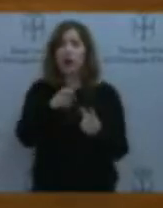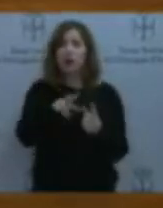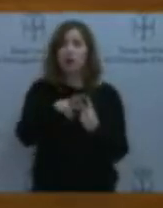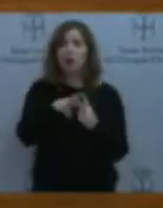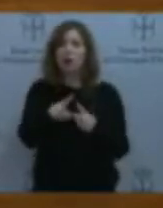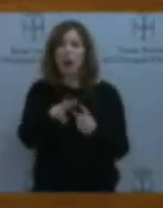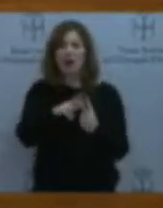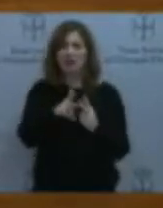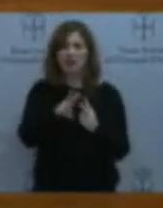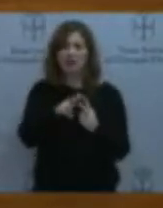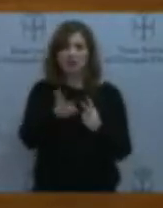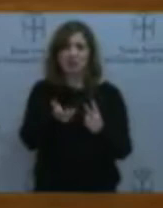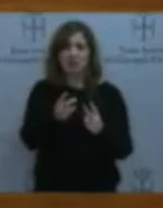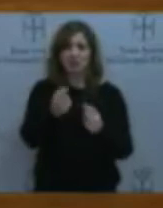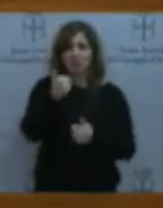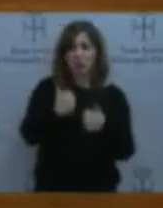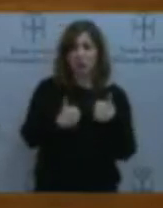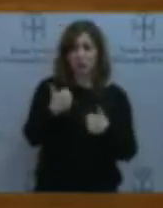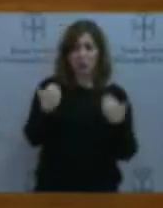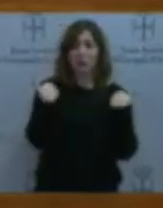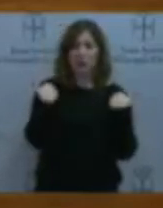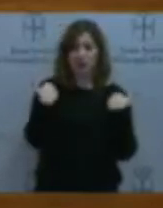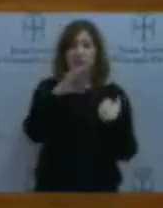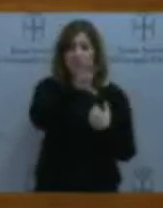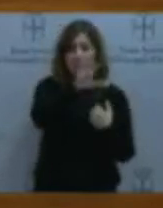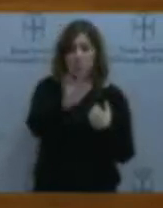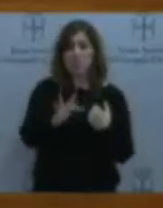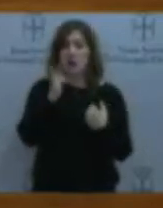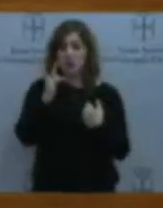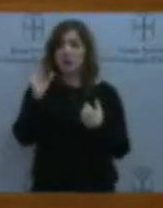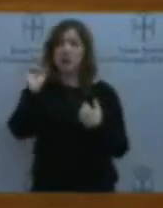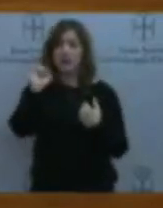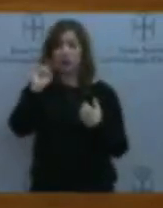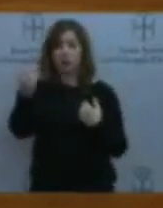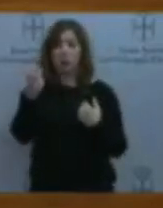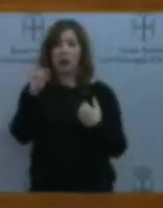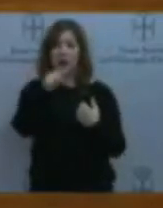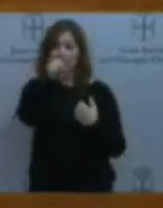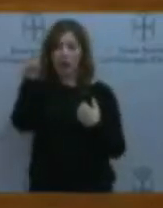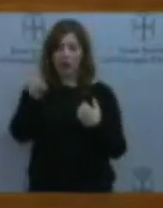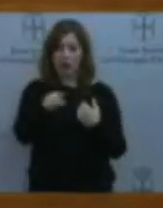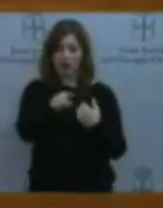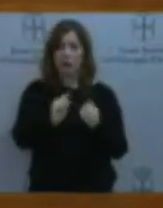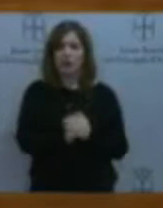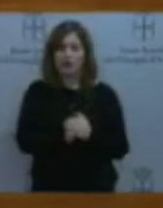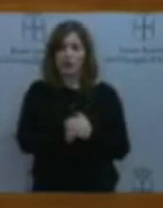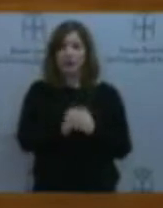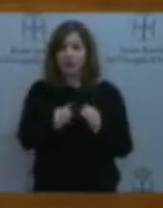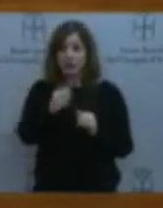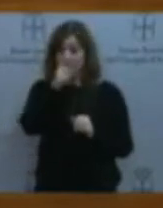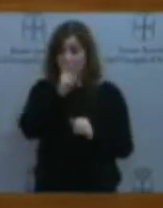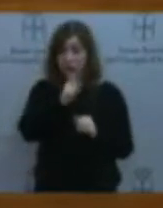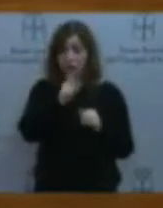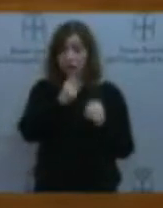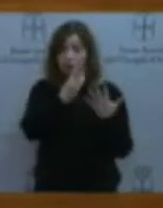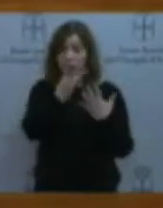unas competencias de los Estados y unas competencias de la Federación, que eran muy pocas las de la Federación. A partir de los años